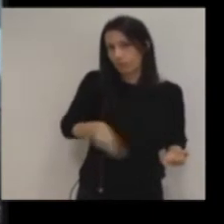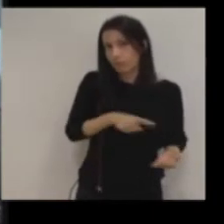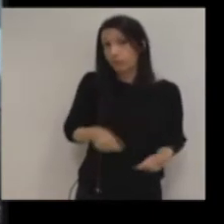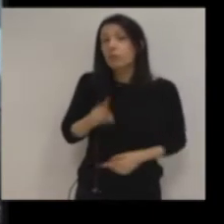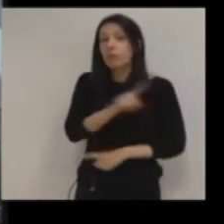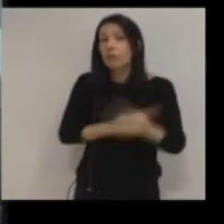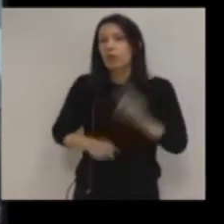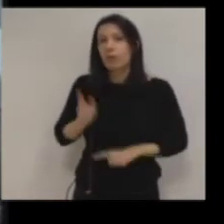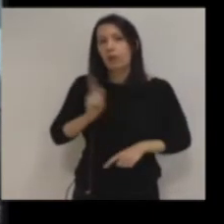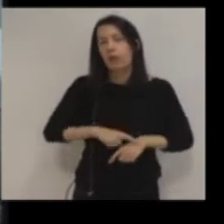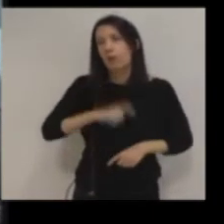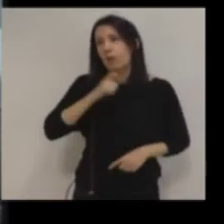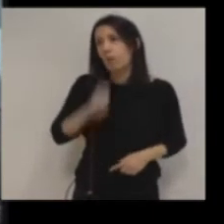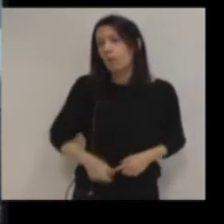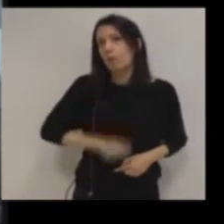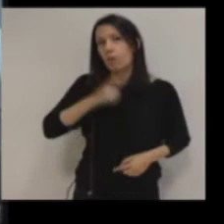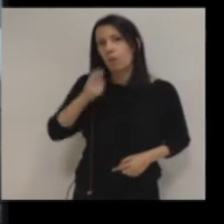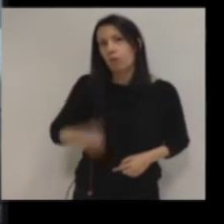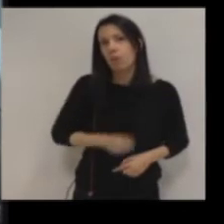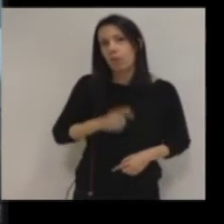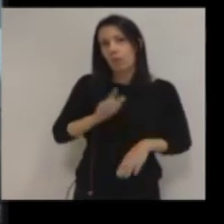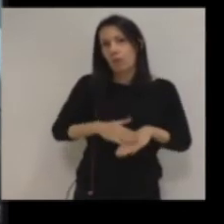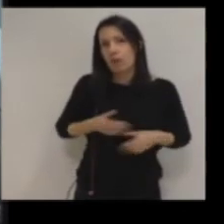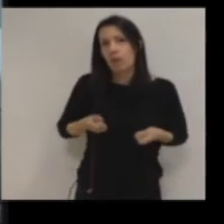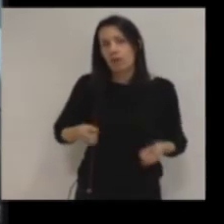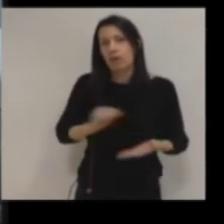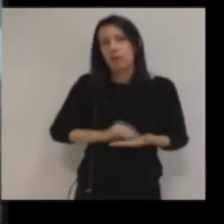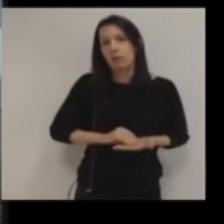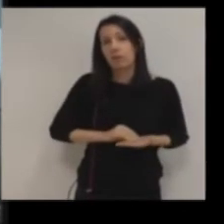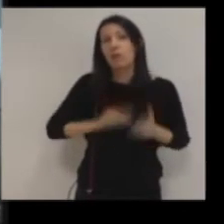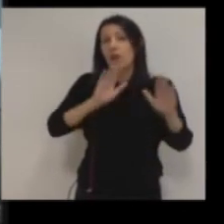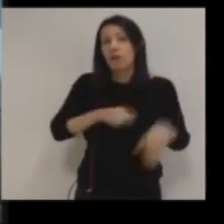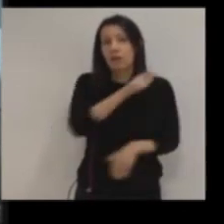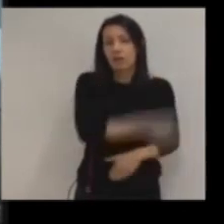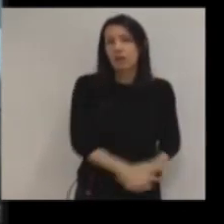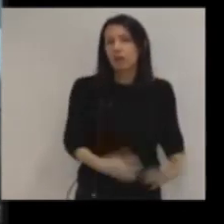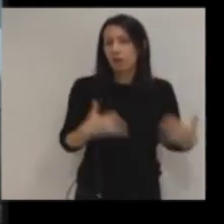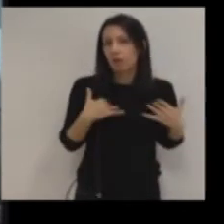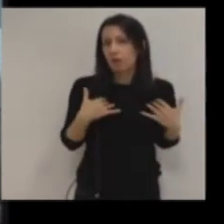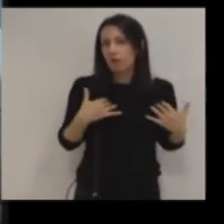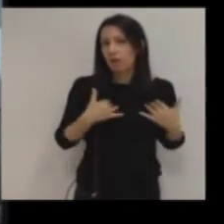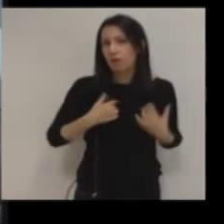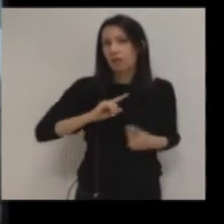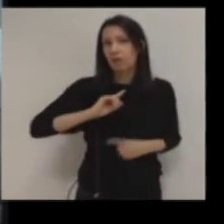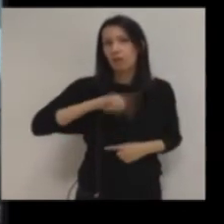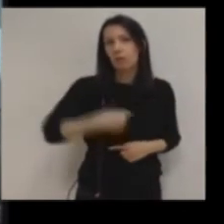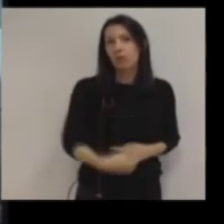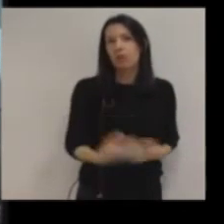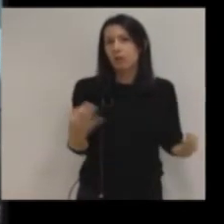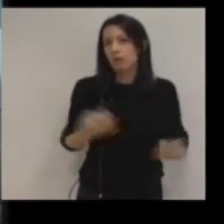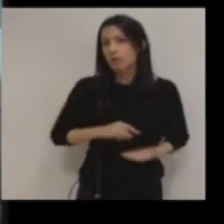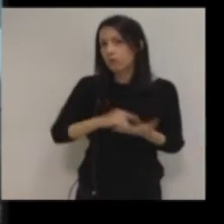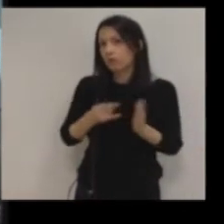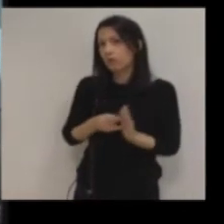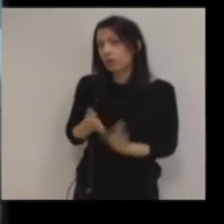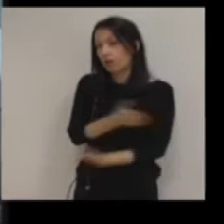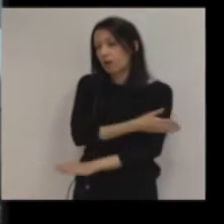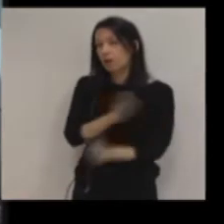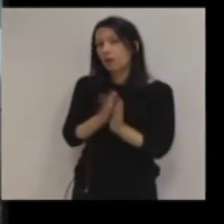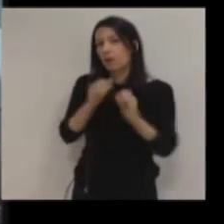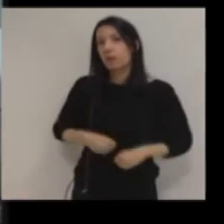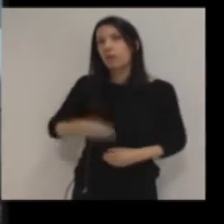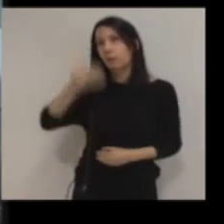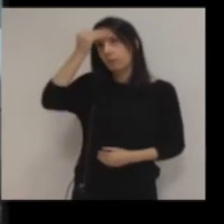tenemos es que se tarda mucho tiempo en corregir estas situaciones y que el ciudadano sufre las consecuencias de un sistema que está pensado con